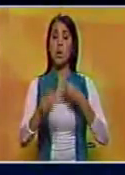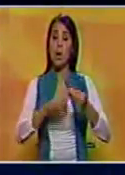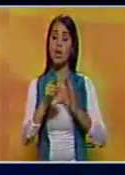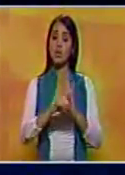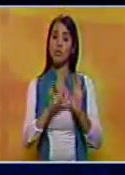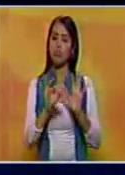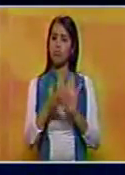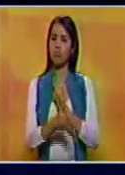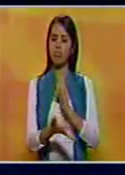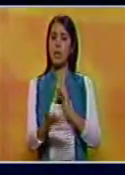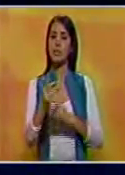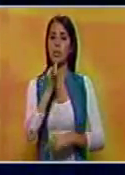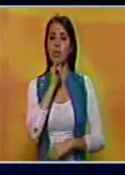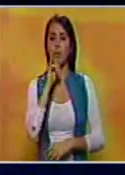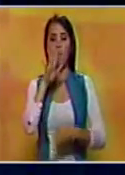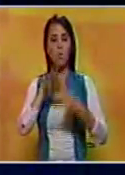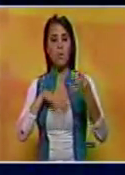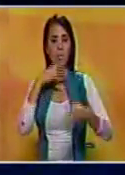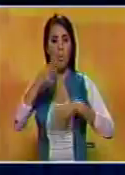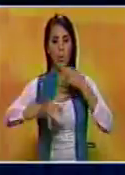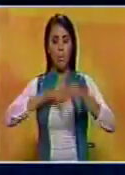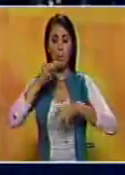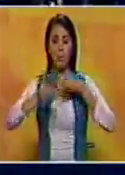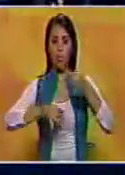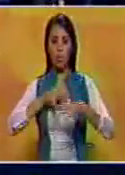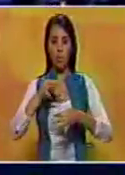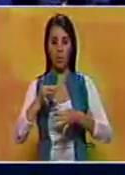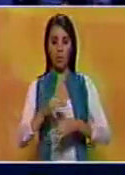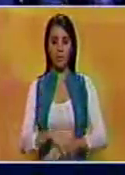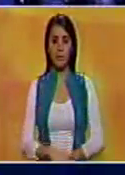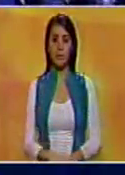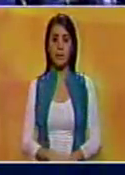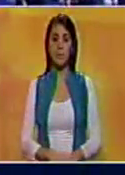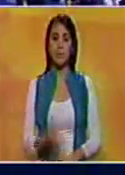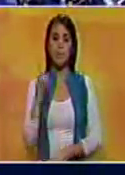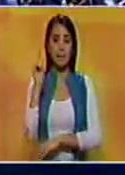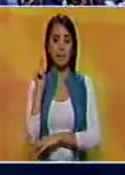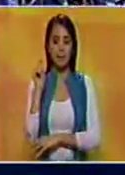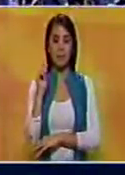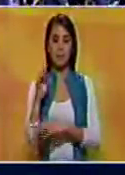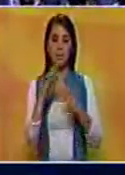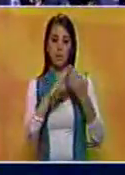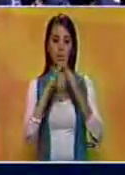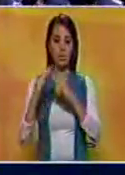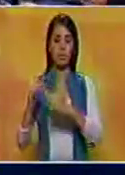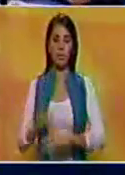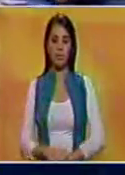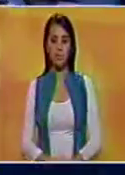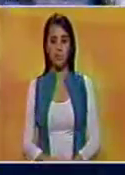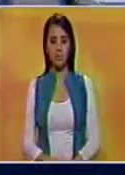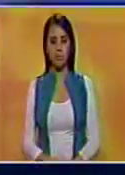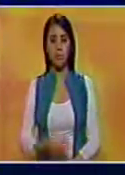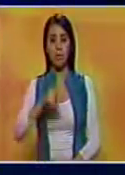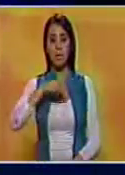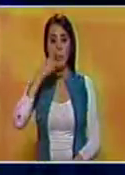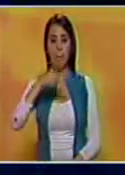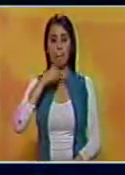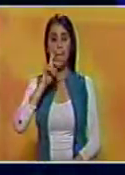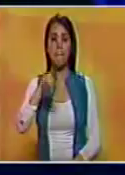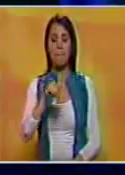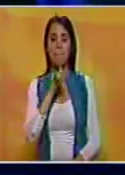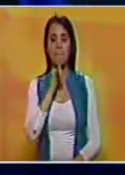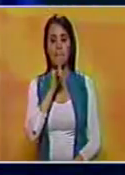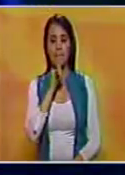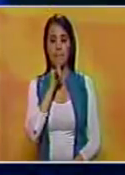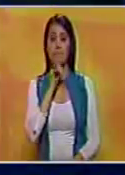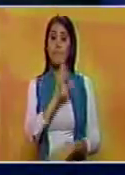sentido. Así lo expresó en su último discurso sobre el Estado de la Unión ante el Parlamento Comunitario. El político además insistió